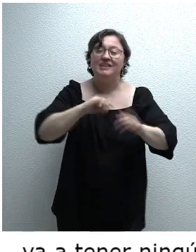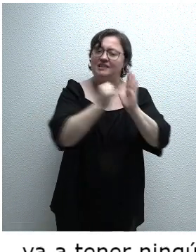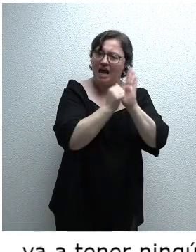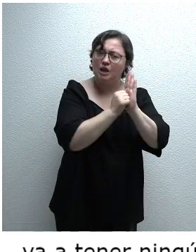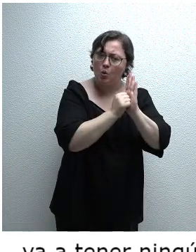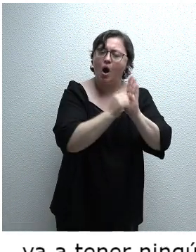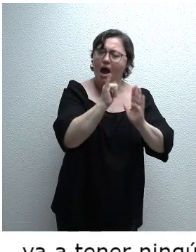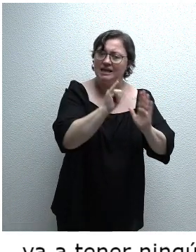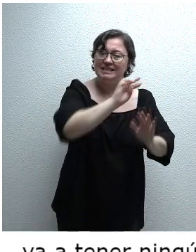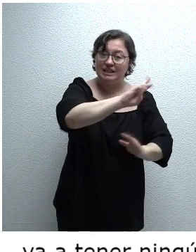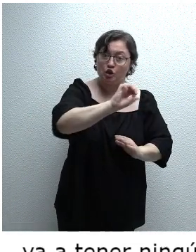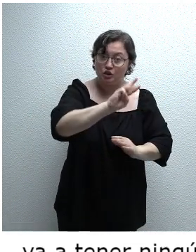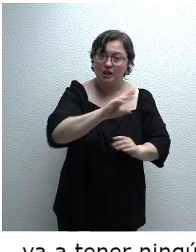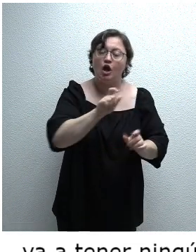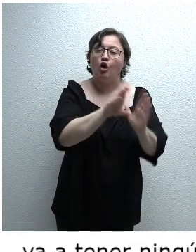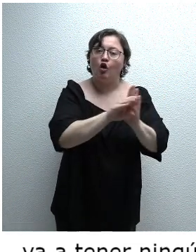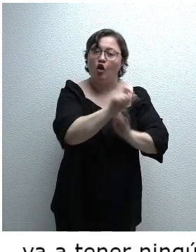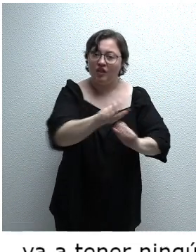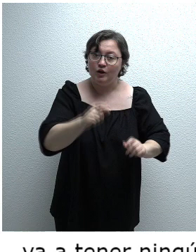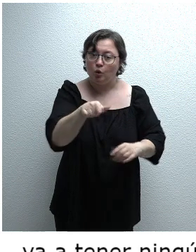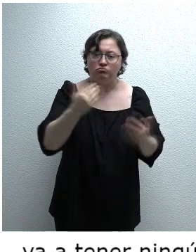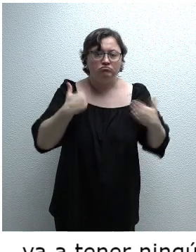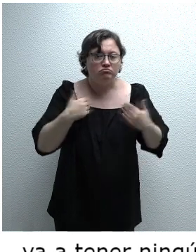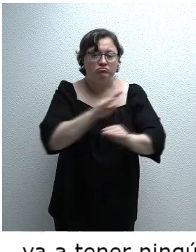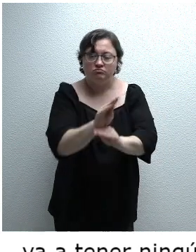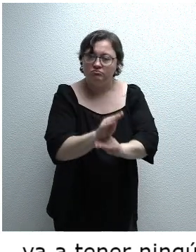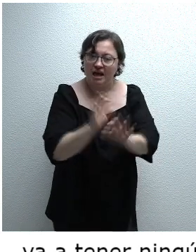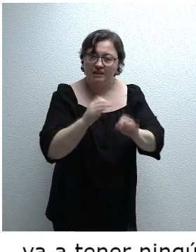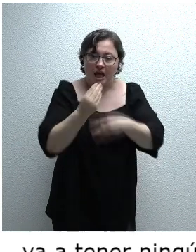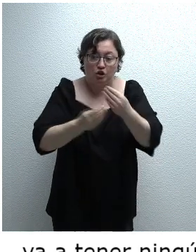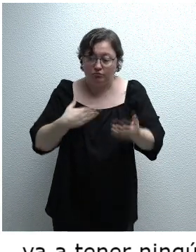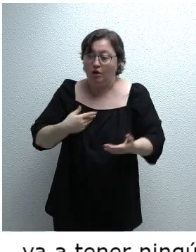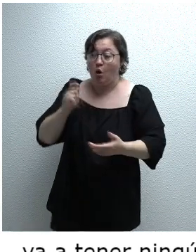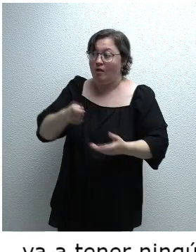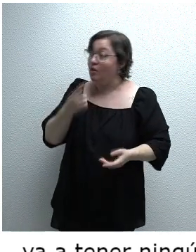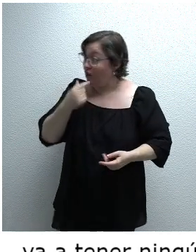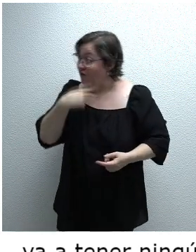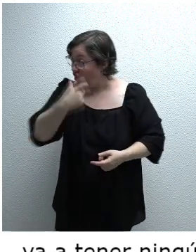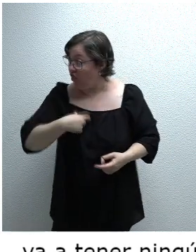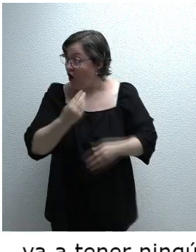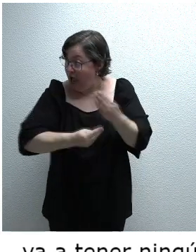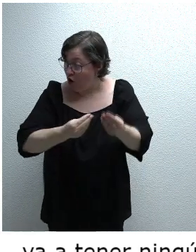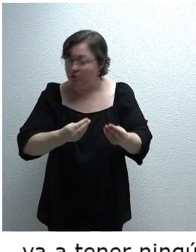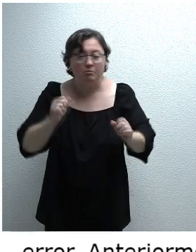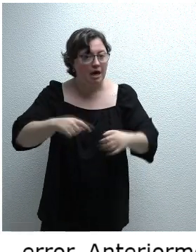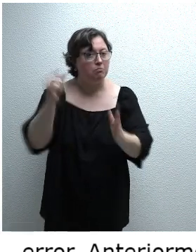el 303 del Código Civil, tú eres el guardador de hecho de una persona, ibas al juzgado, se lo decías y rápidamente te acababan dando un auto en el que